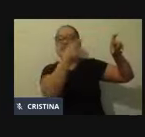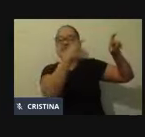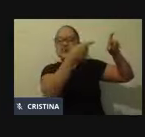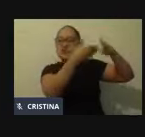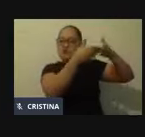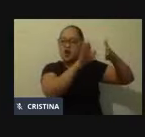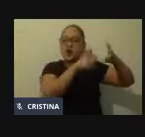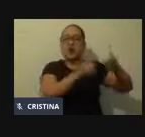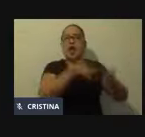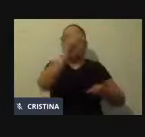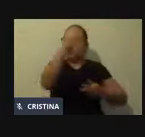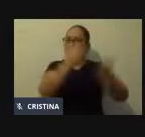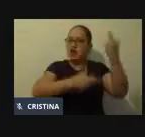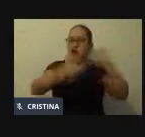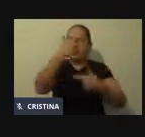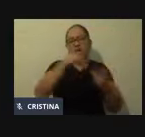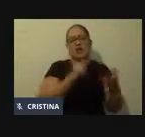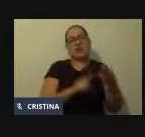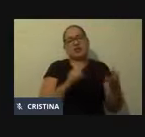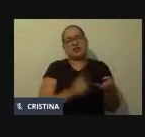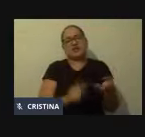mejor ya no regreses.